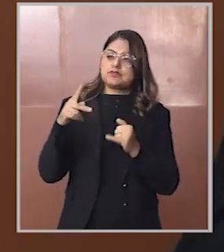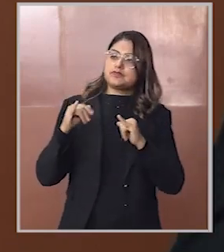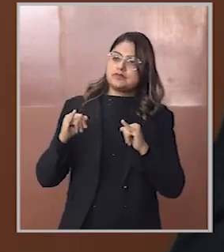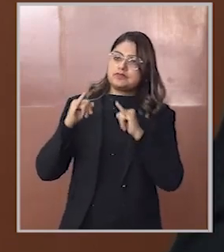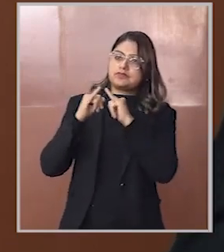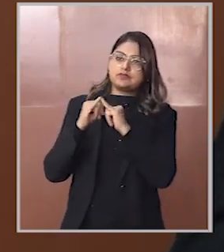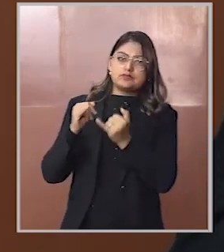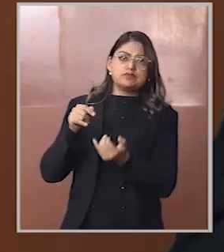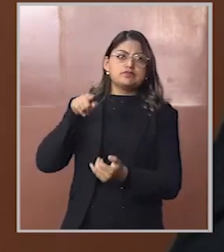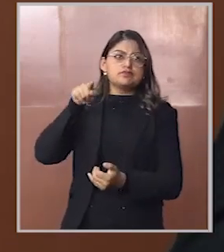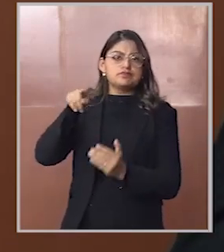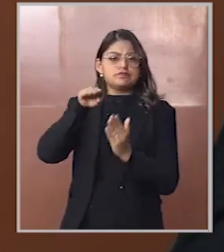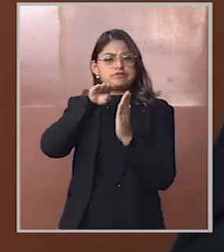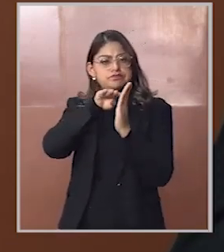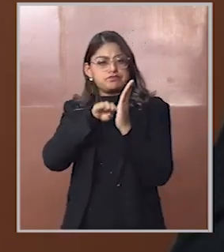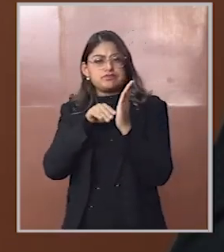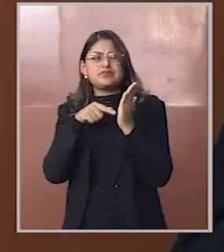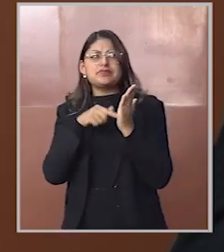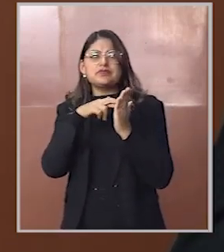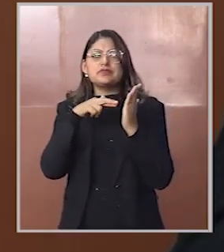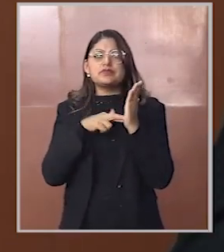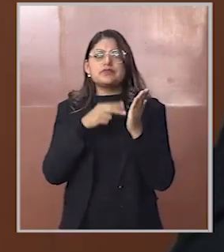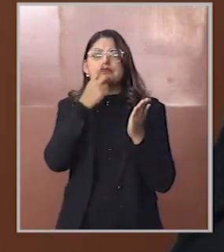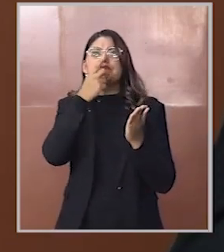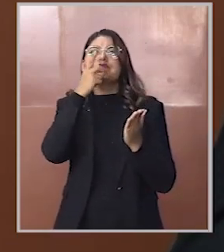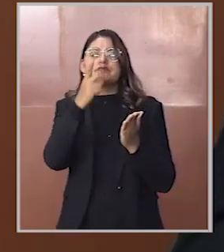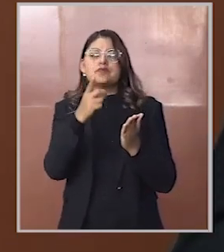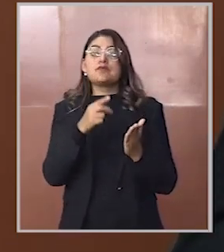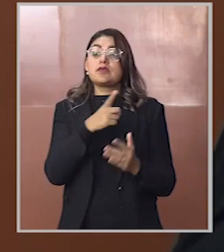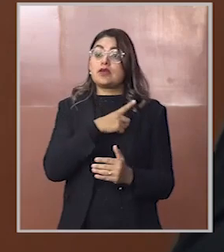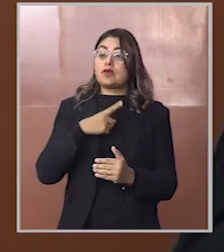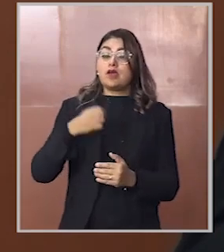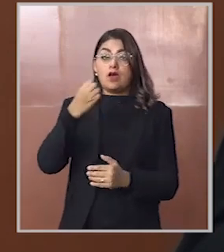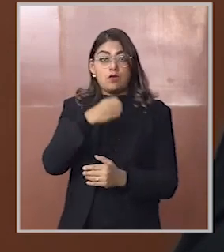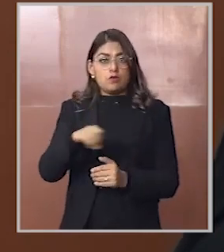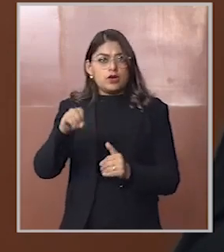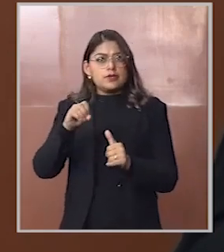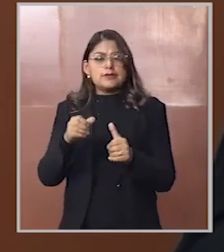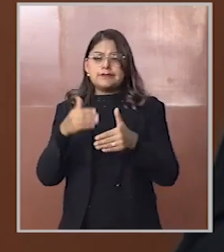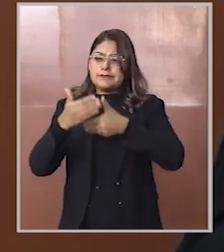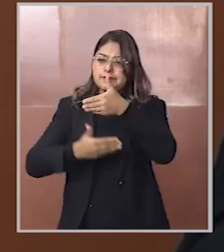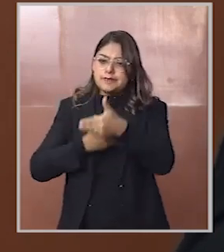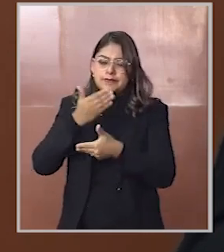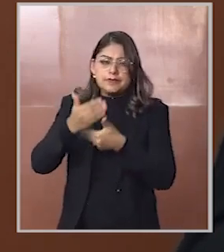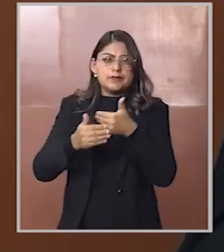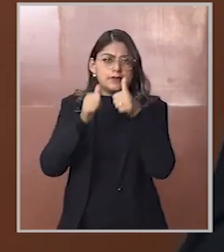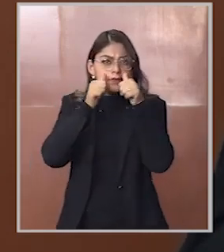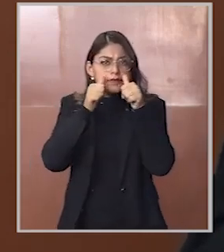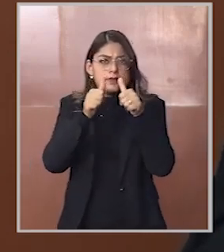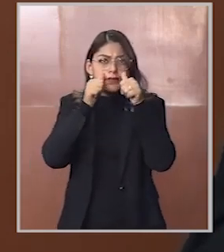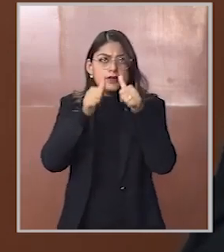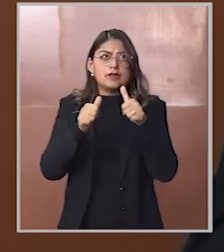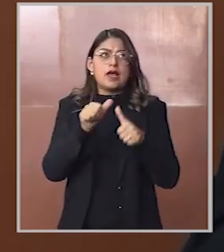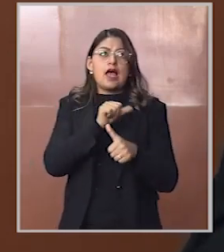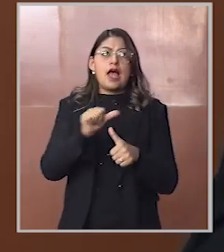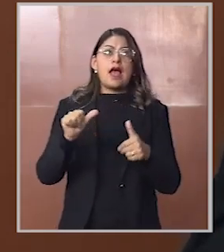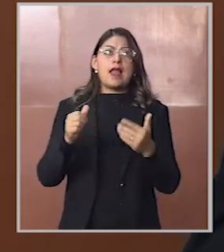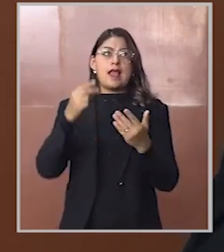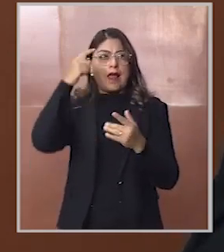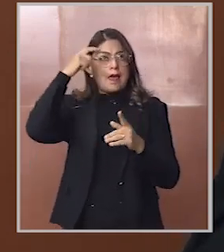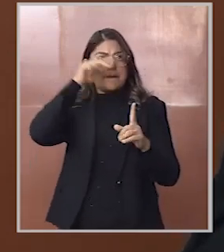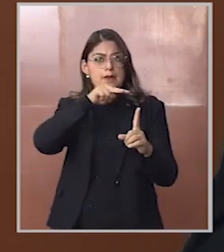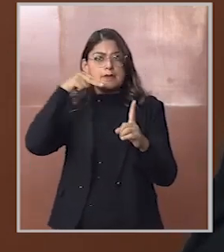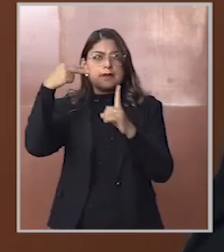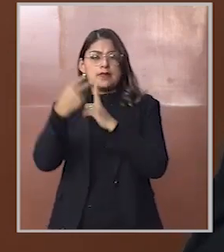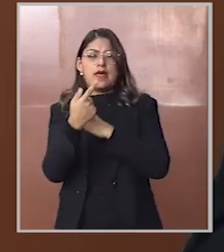del propio instituto eh se tiene la obligación se dispone que se tiene la obligación de prestar los servicios con especial consideración de